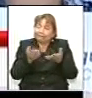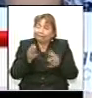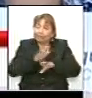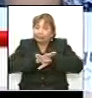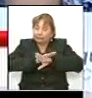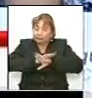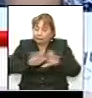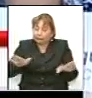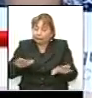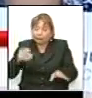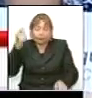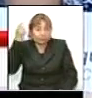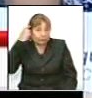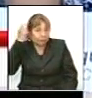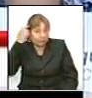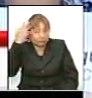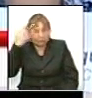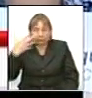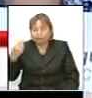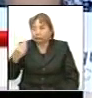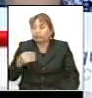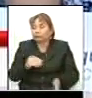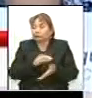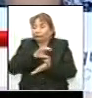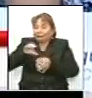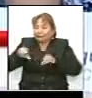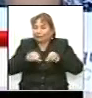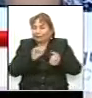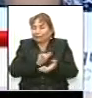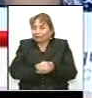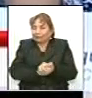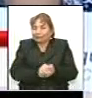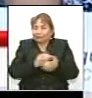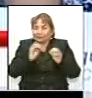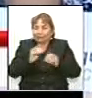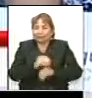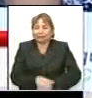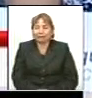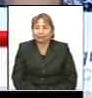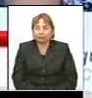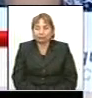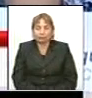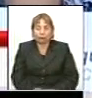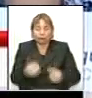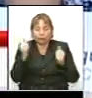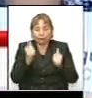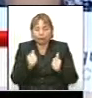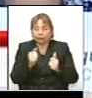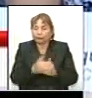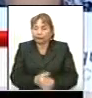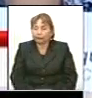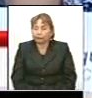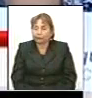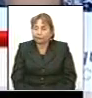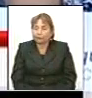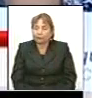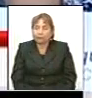pronto la mente no es cierto las autoridades de estos señores que tienen el poder de decisión de poder